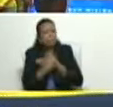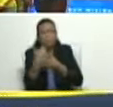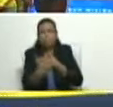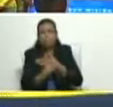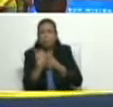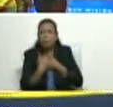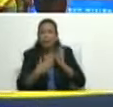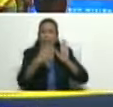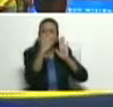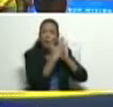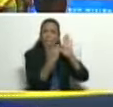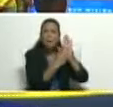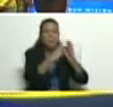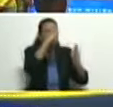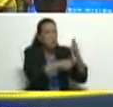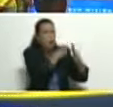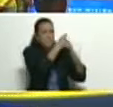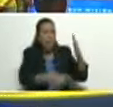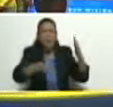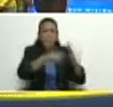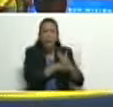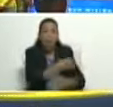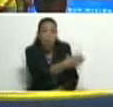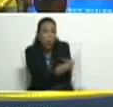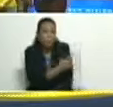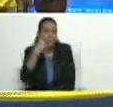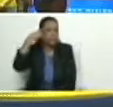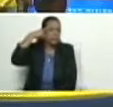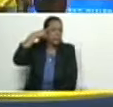de las sanciones criminales, de los apellidos.